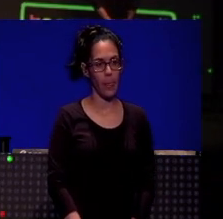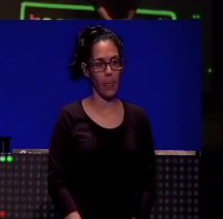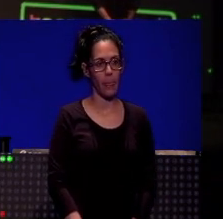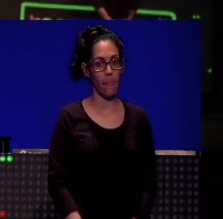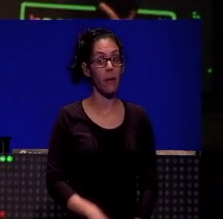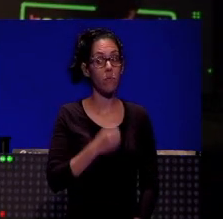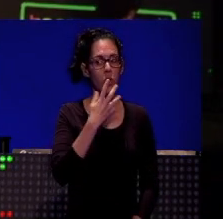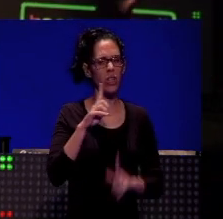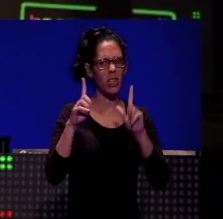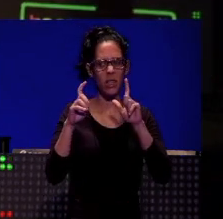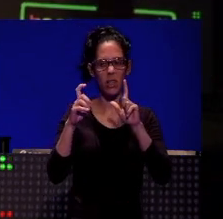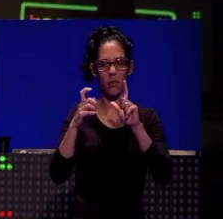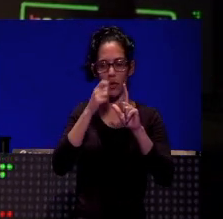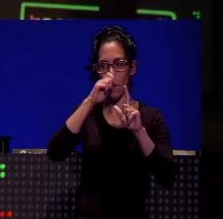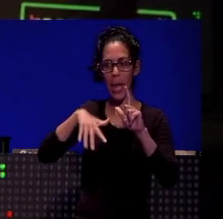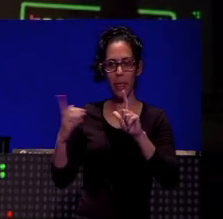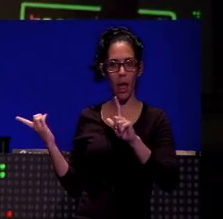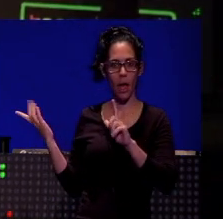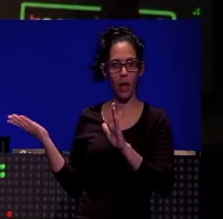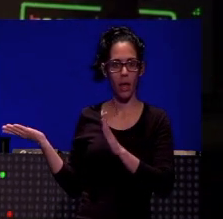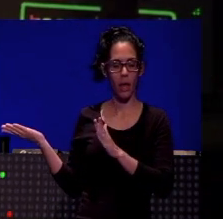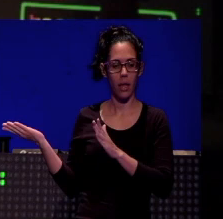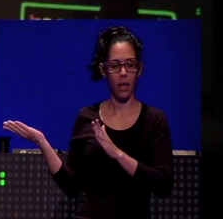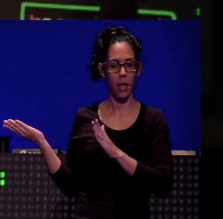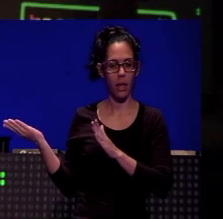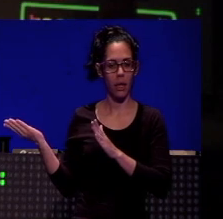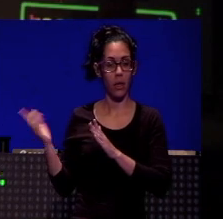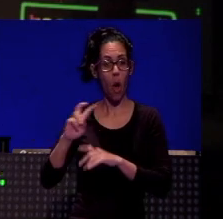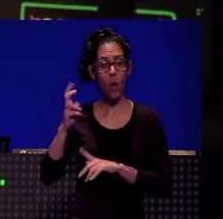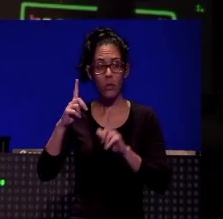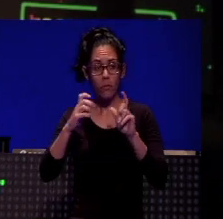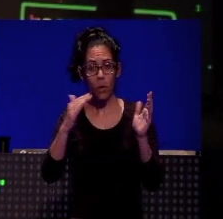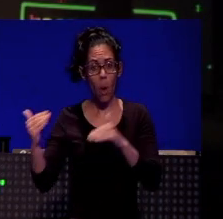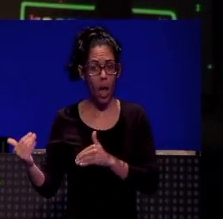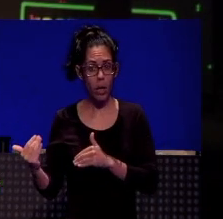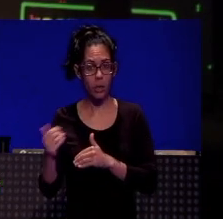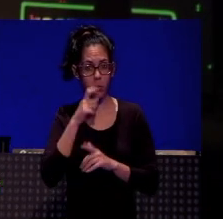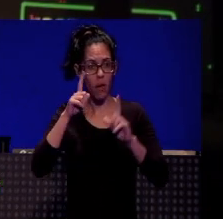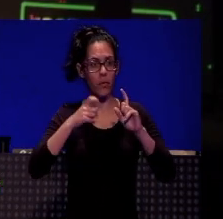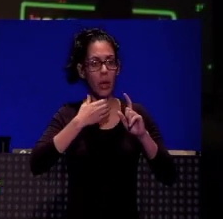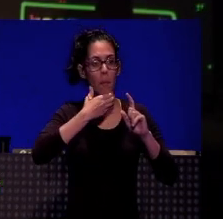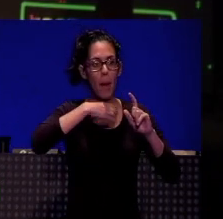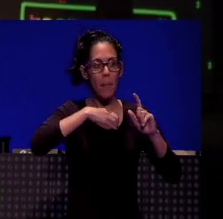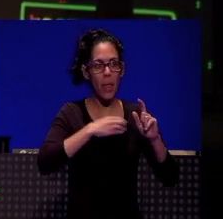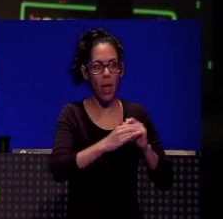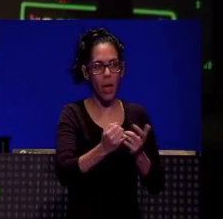y esta foto de no había peor foto o sea que se me de papada